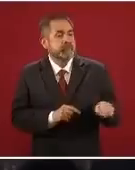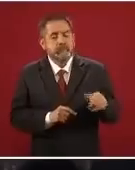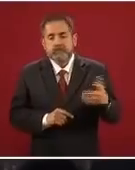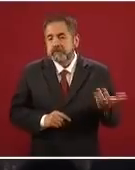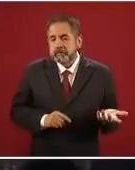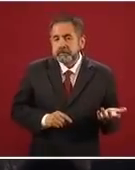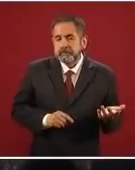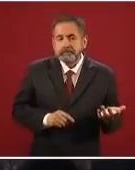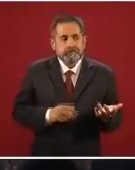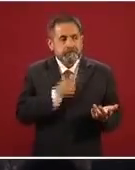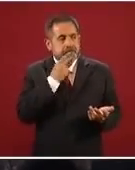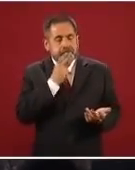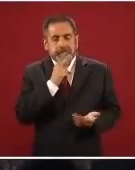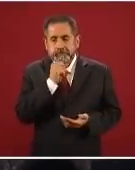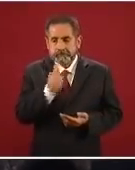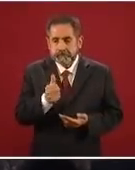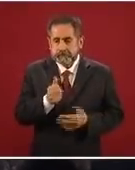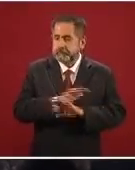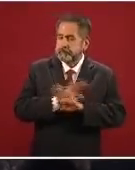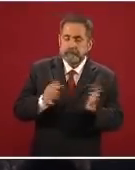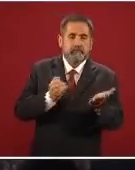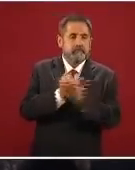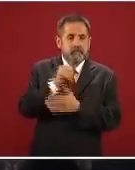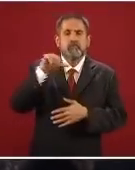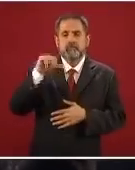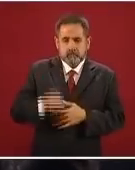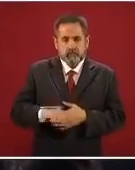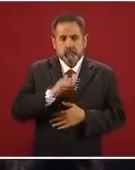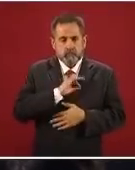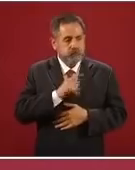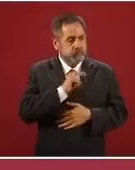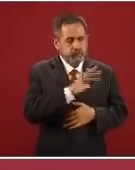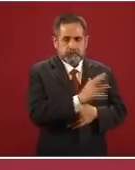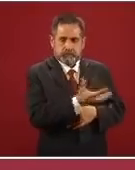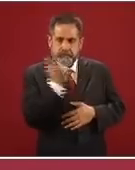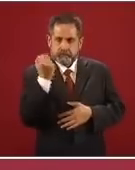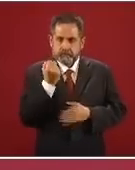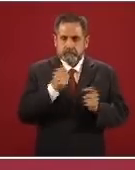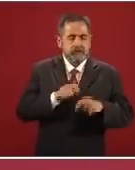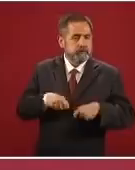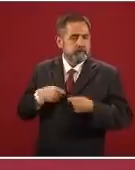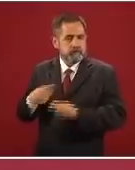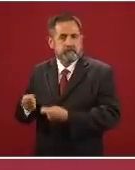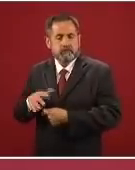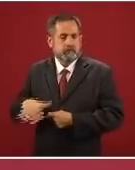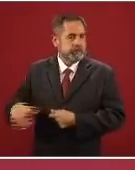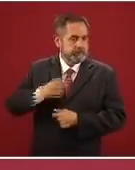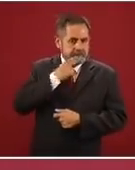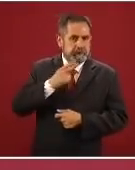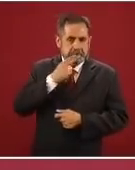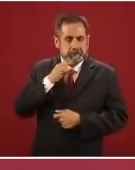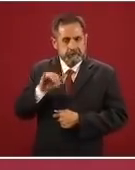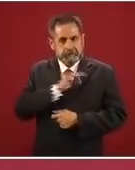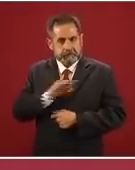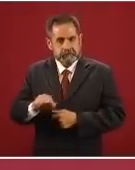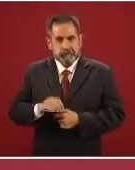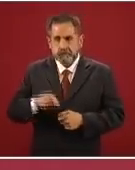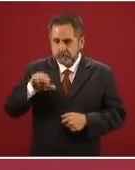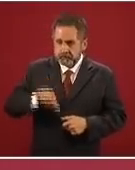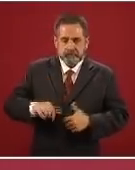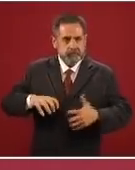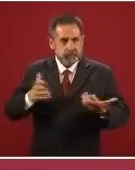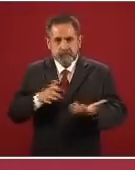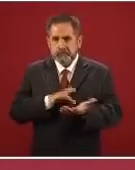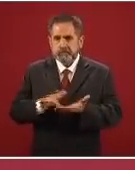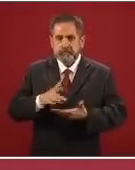poder utilizarse. Hoy sí se están poniendo a utilizar, hoy se están poniendo en acción, hoy están impulsando acciones